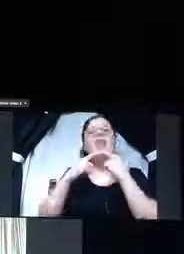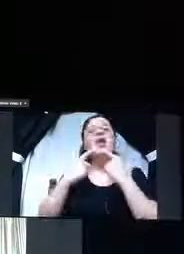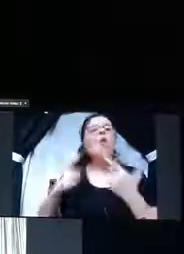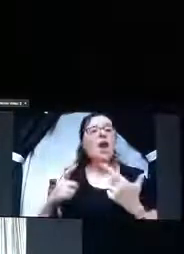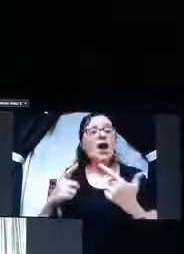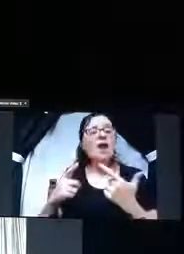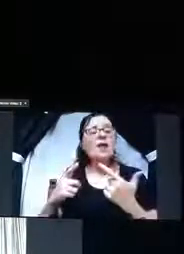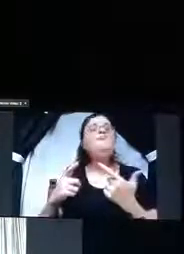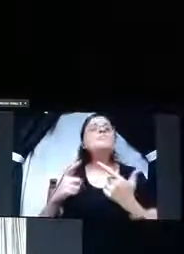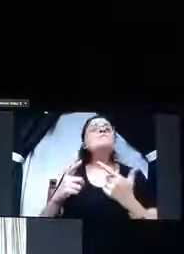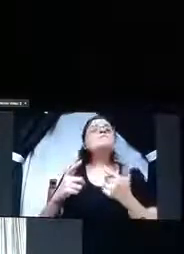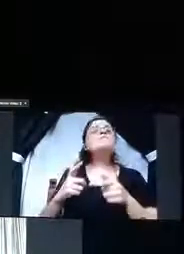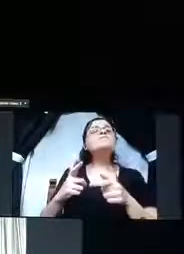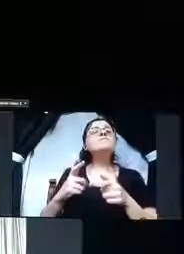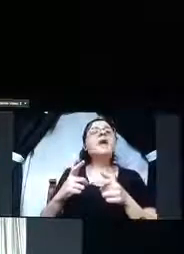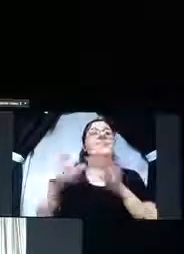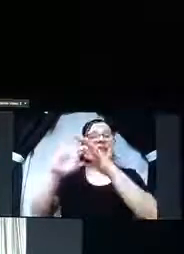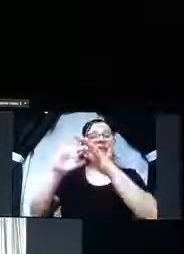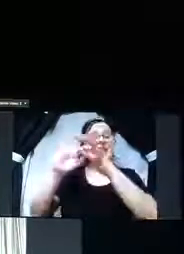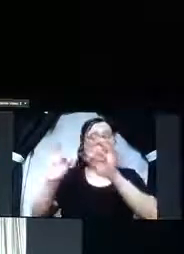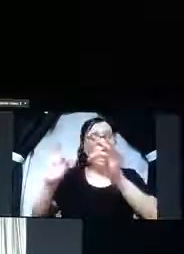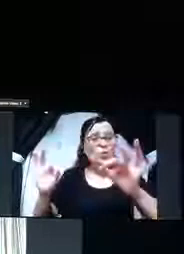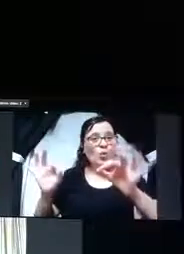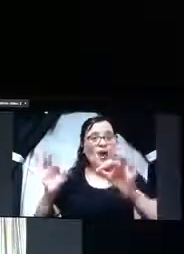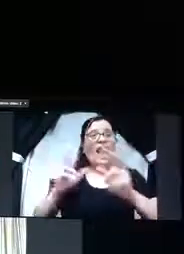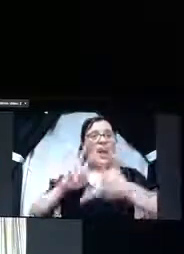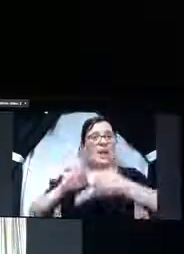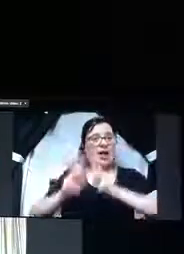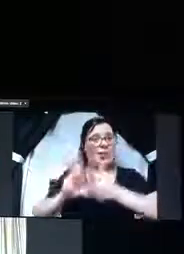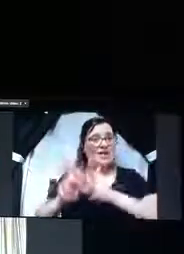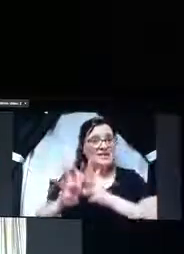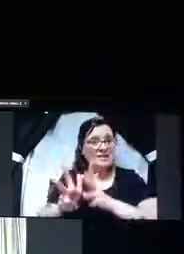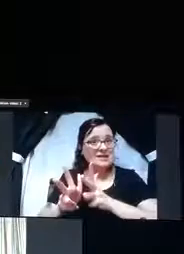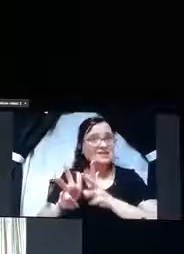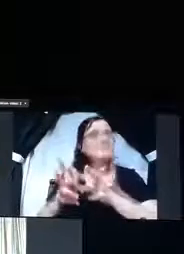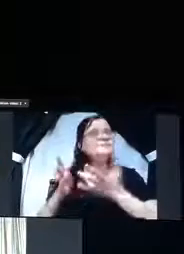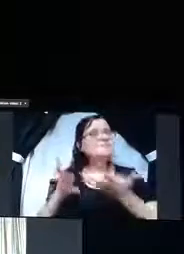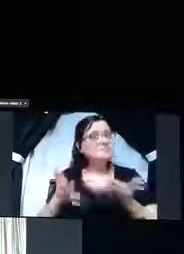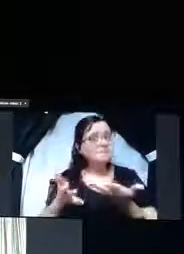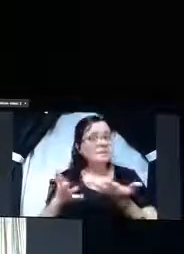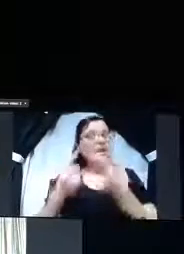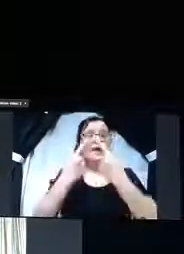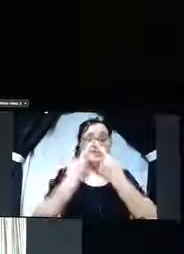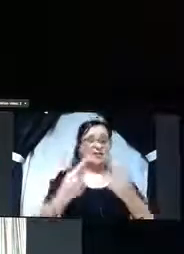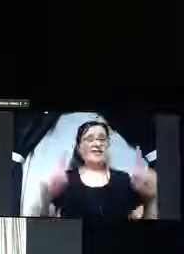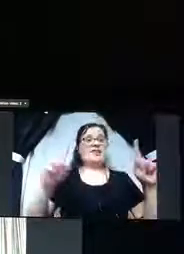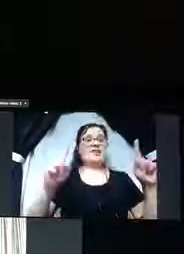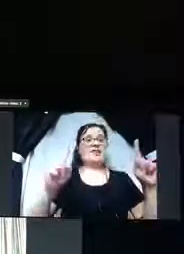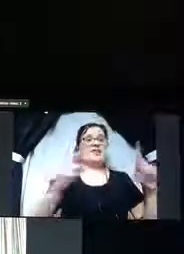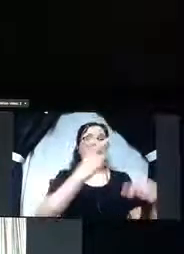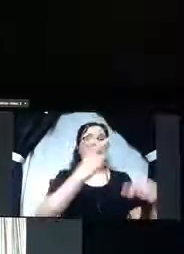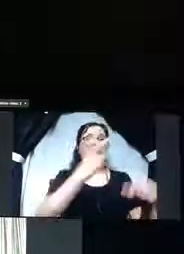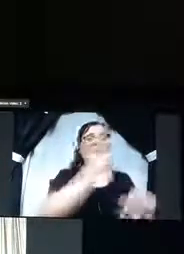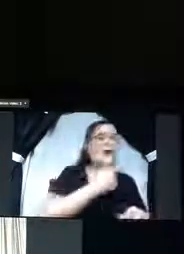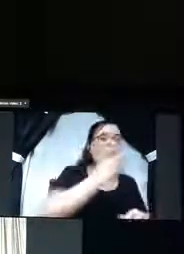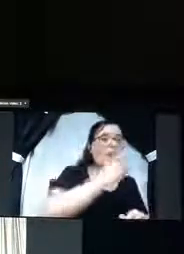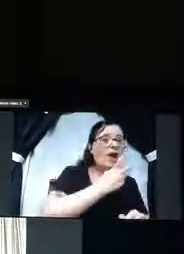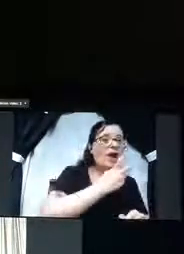desarrolla en cuanto a las estructuras de la lengua de señas, que por otro lado son distintas. Porque